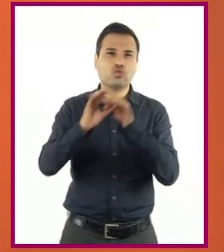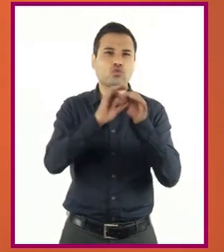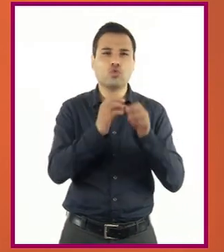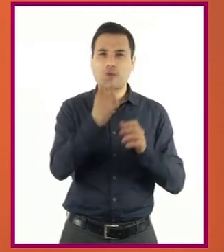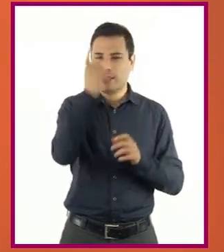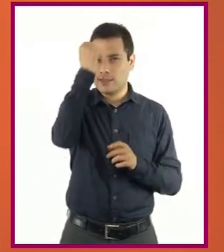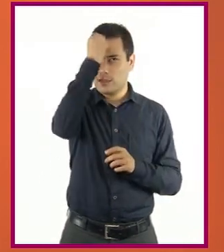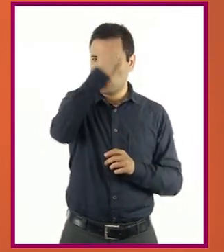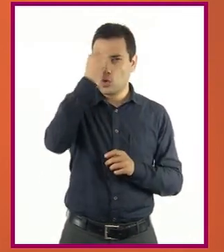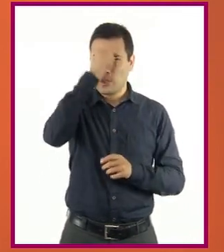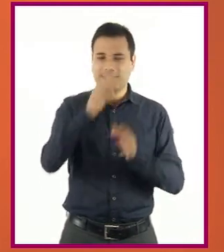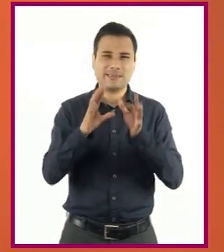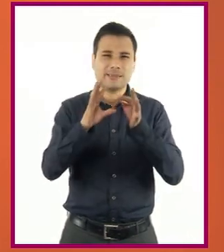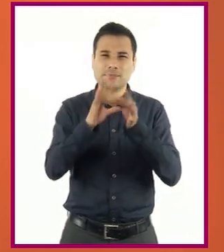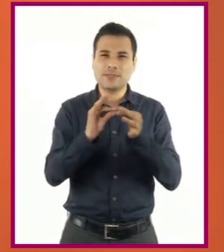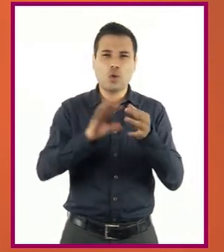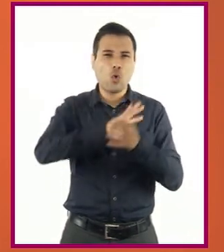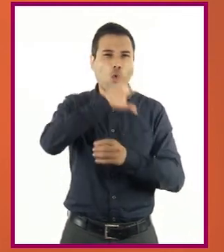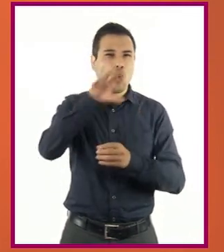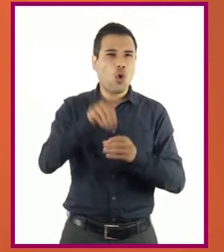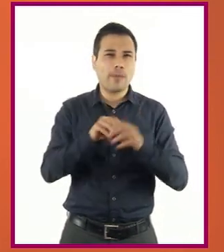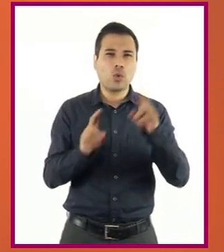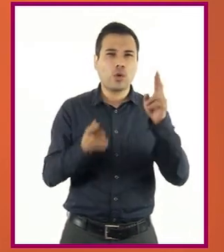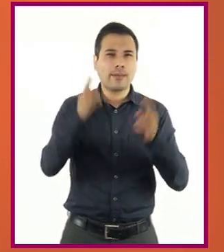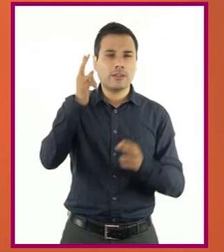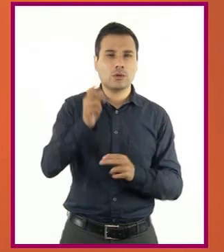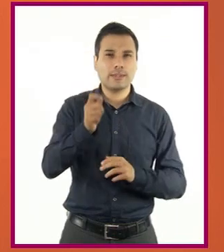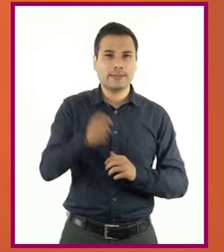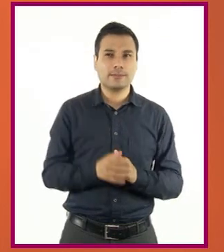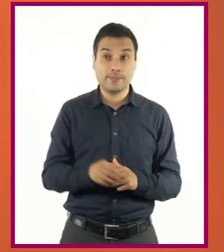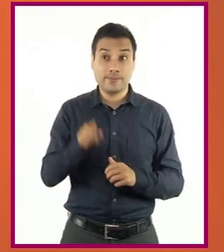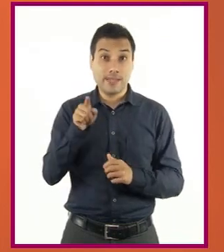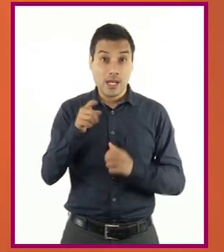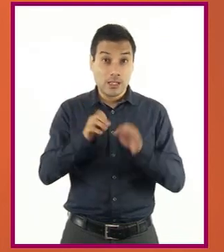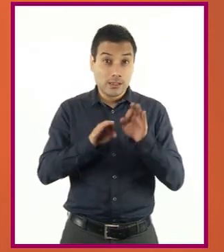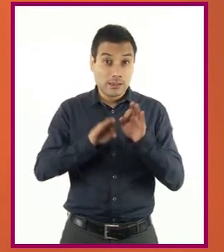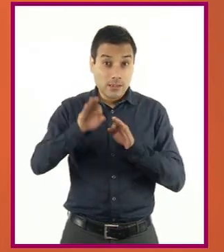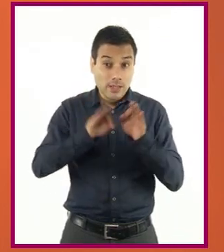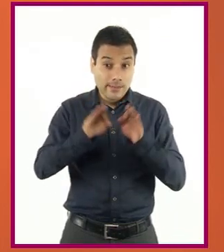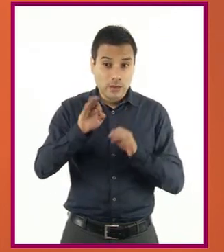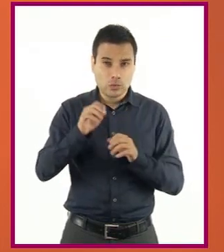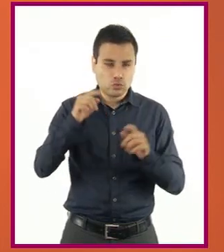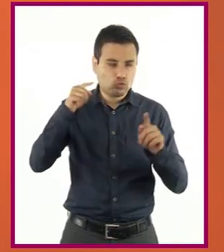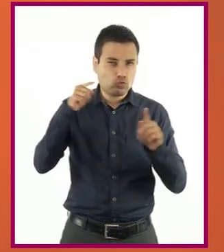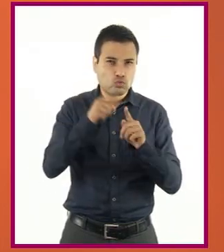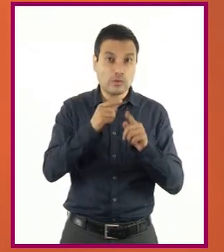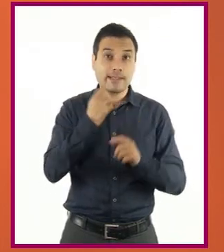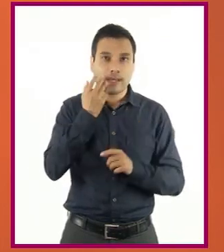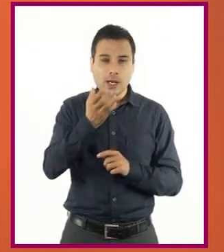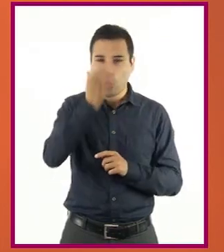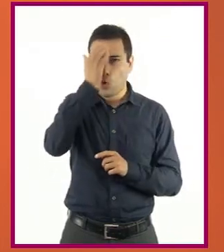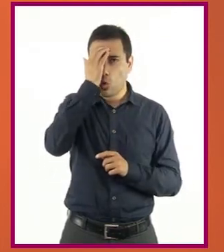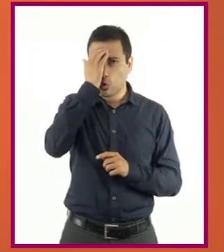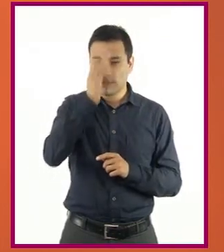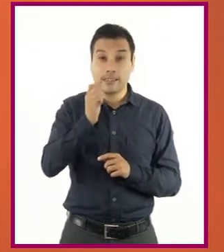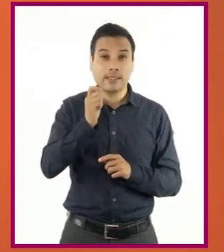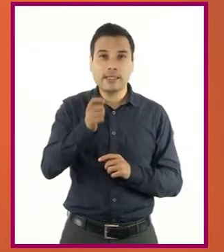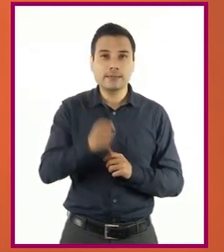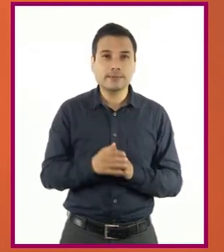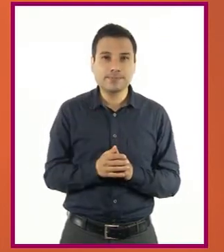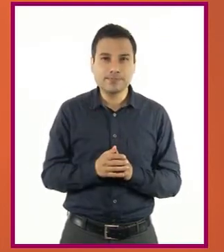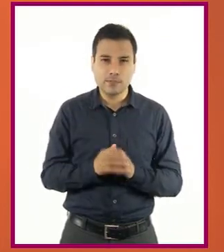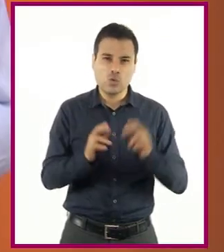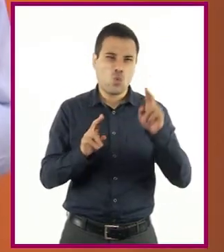lo explicara todo. Su vida profesional se centró en comprender el origen y la naturaleza más profunda